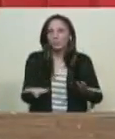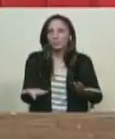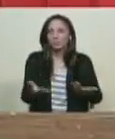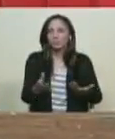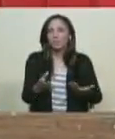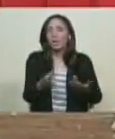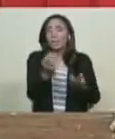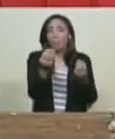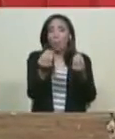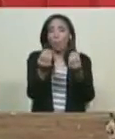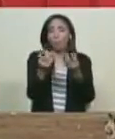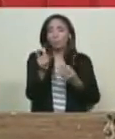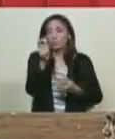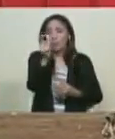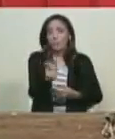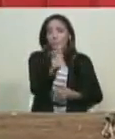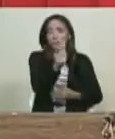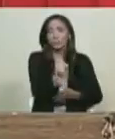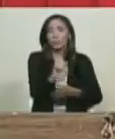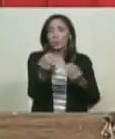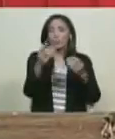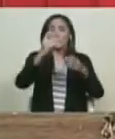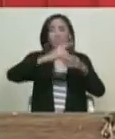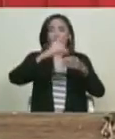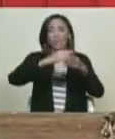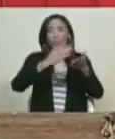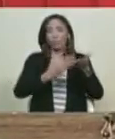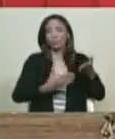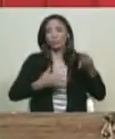¿Cuántos transportistas somos en el censo?